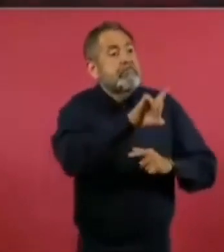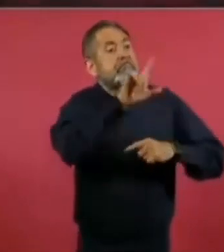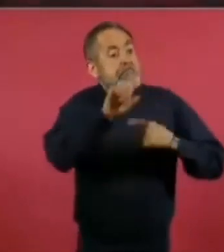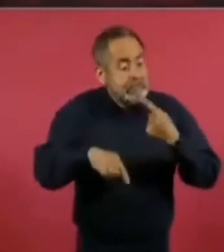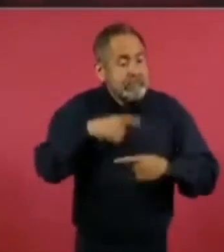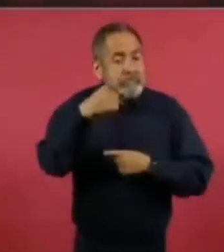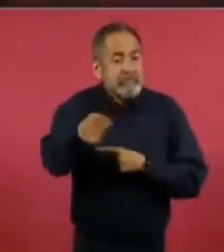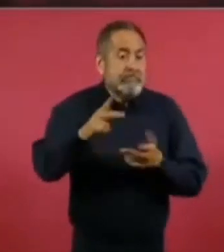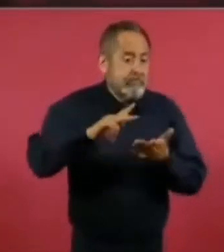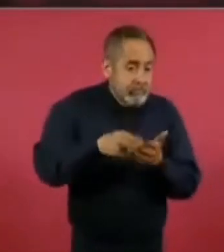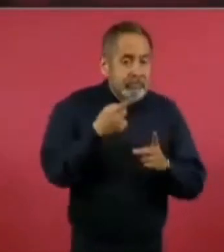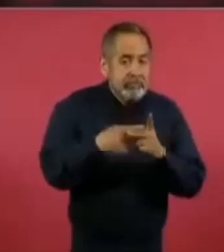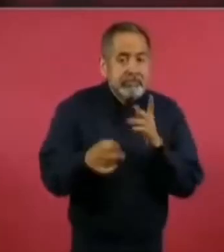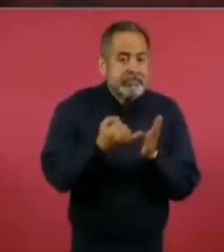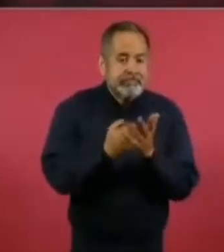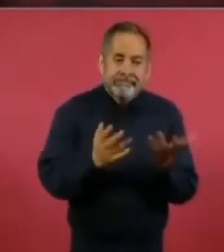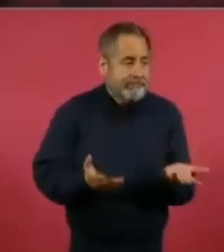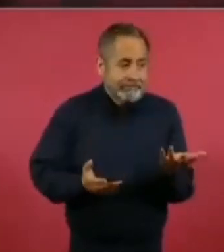porque nos quedamos,